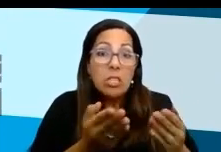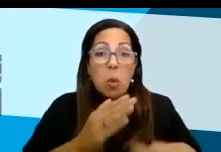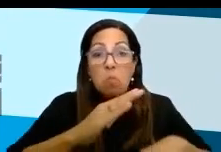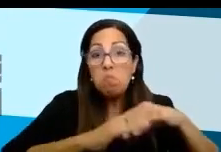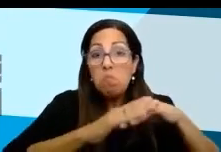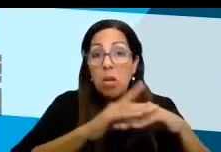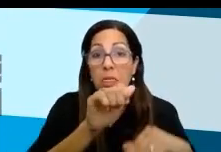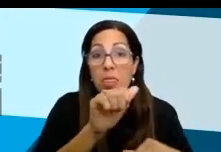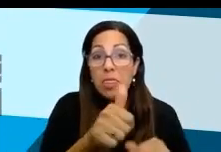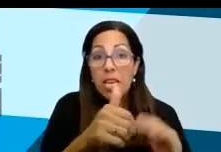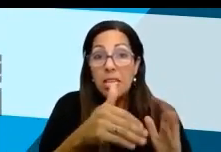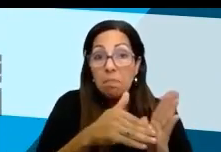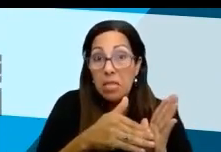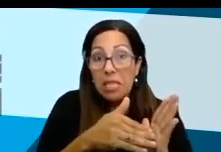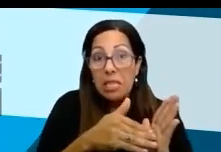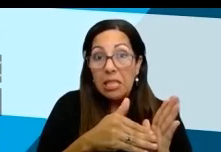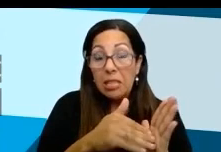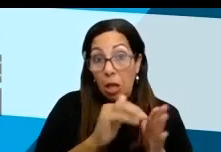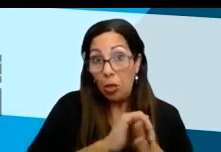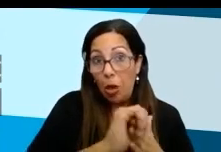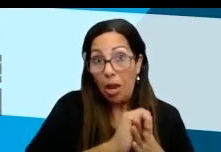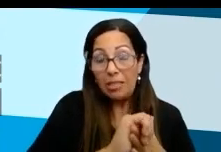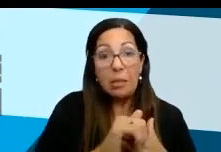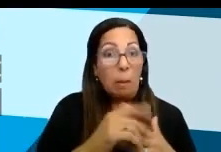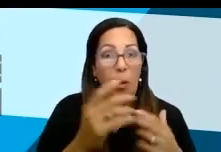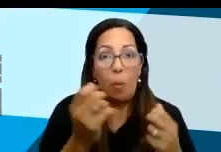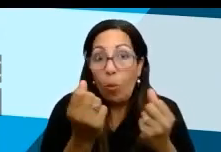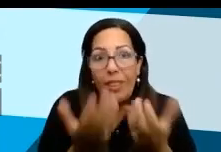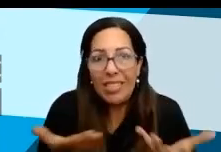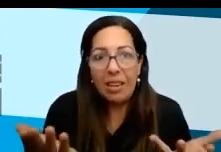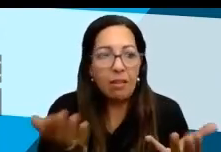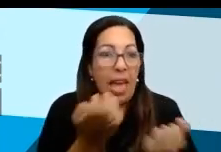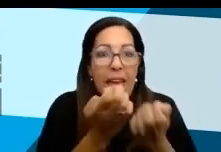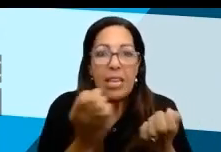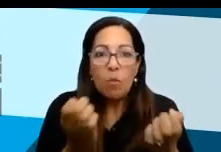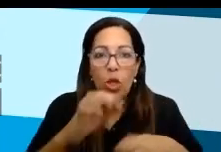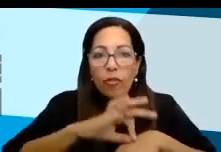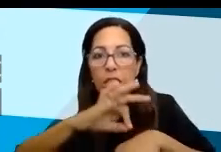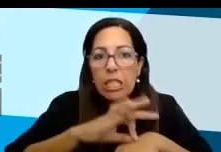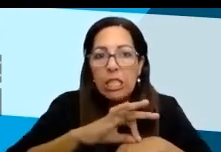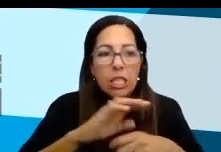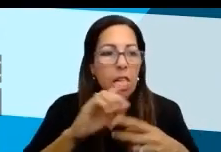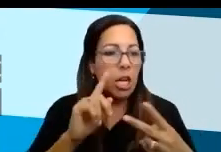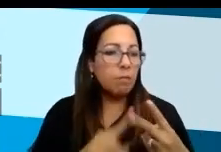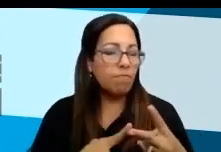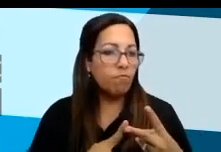estar hablando de cientos de dólares por equipo de oficina, pequeño, por algún tipo